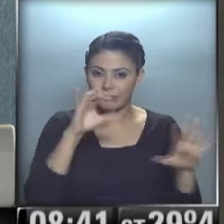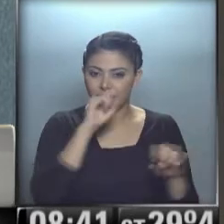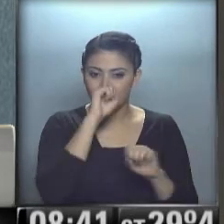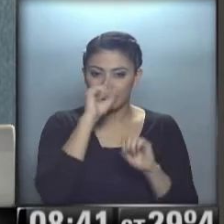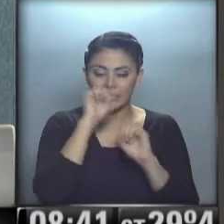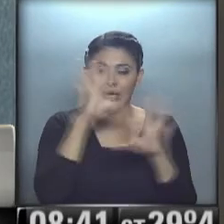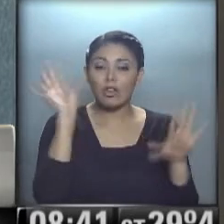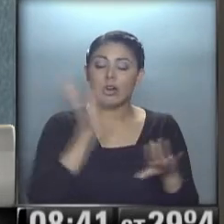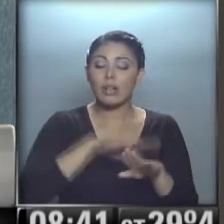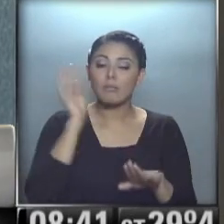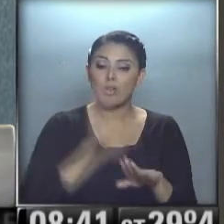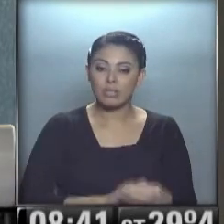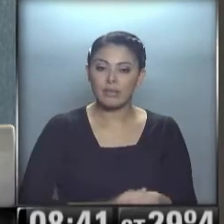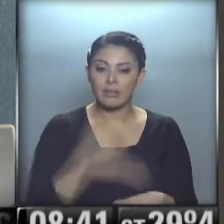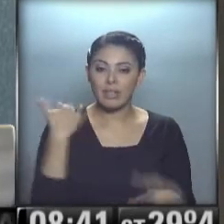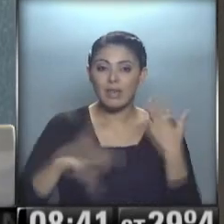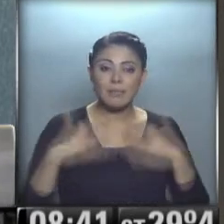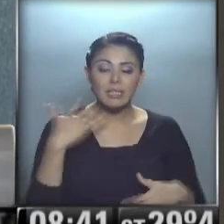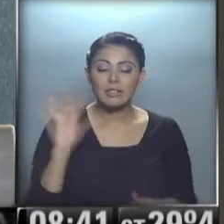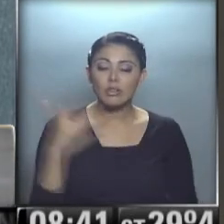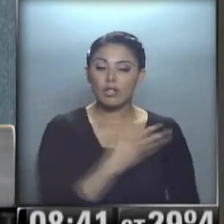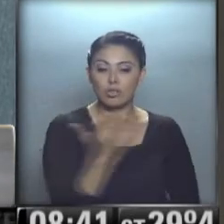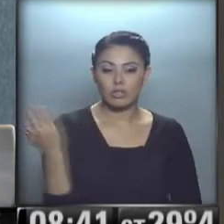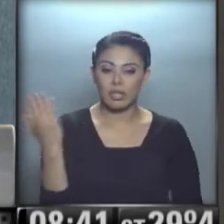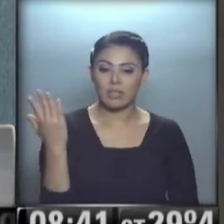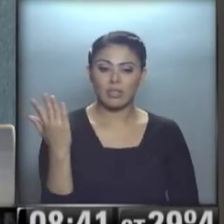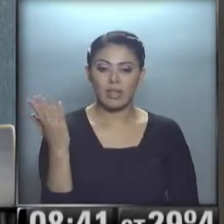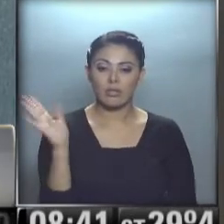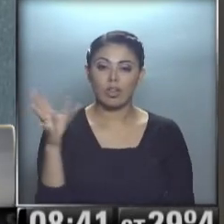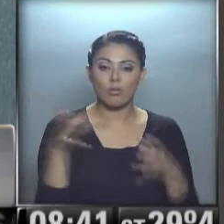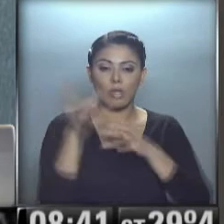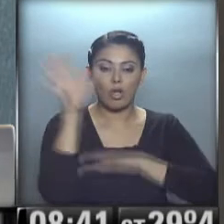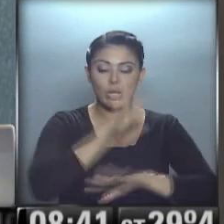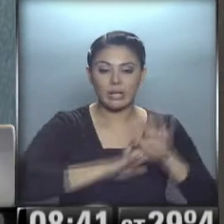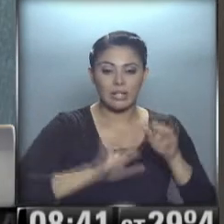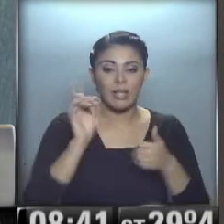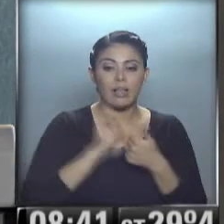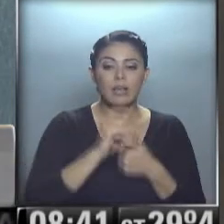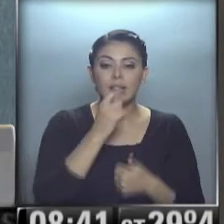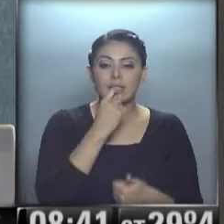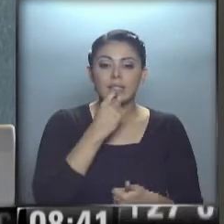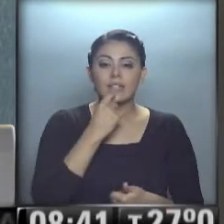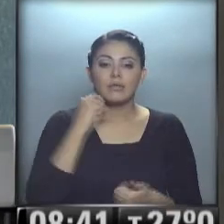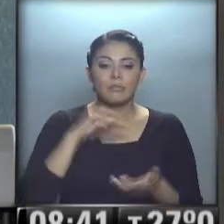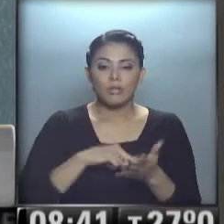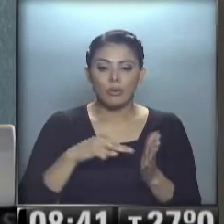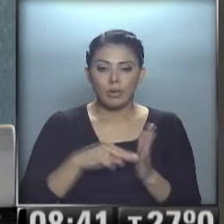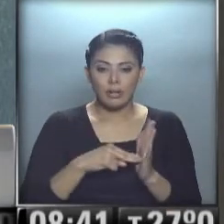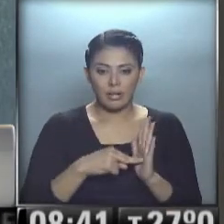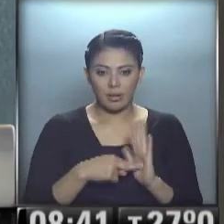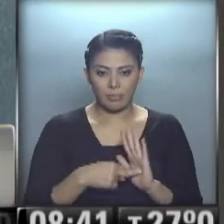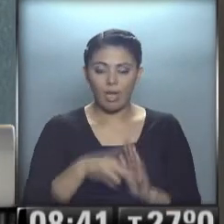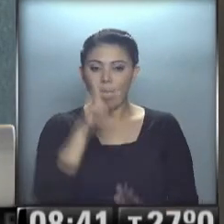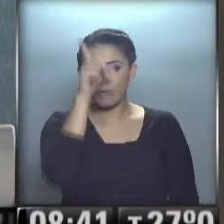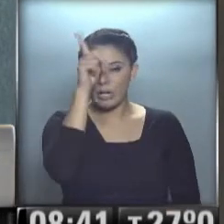las responsabilidades emergentes de una sociedad y de una comunidad organizada. Primero, cuando sucedió el conflicto de las